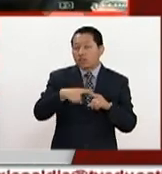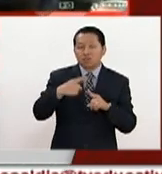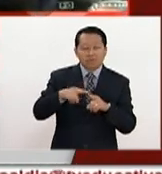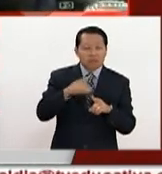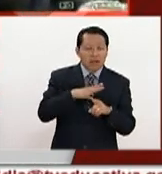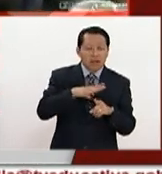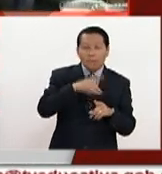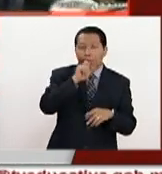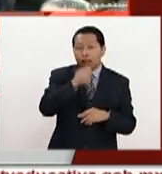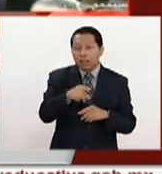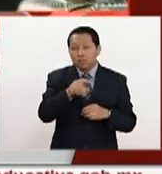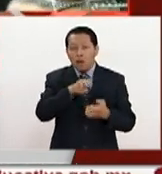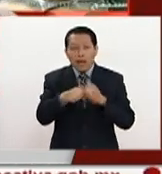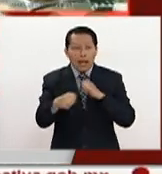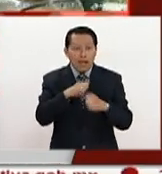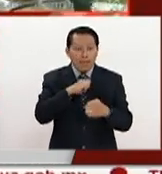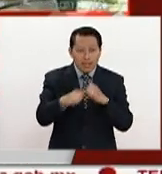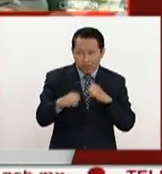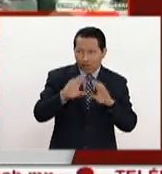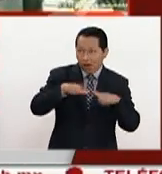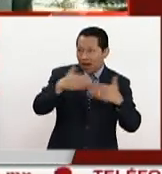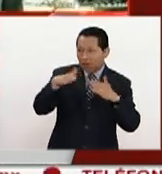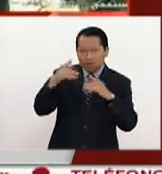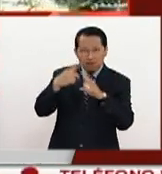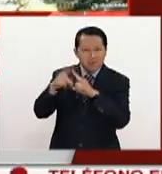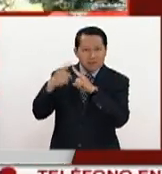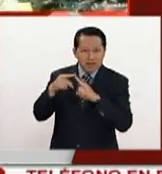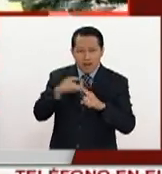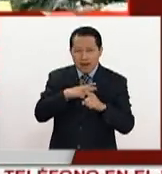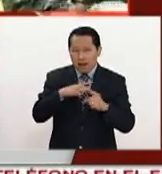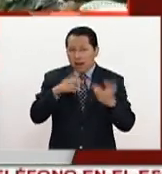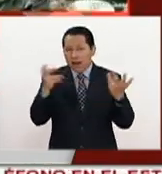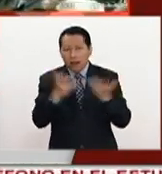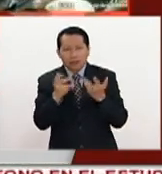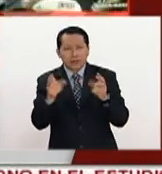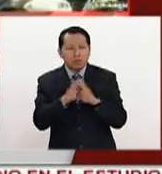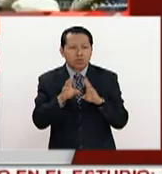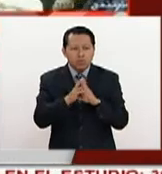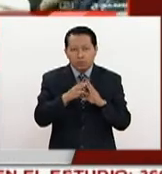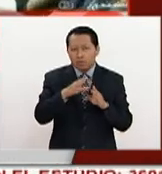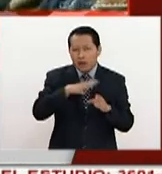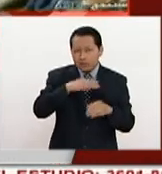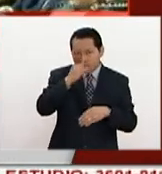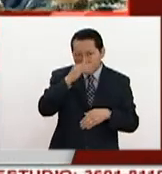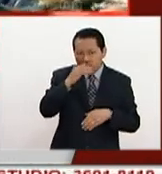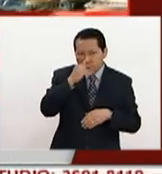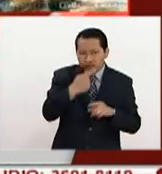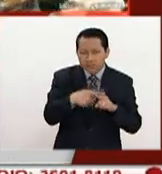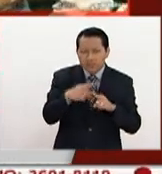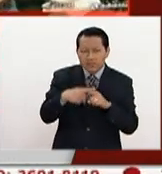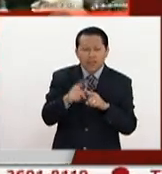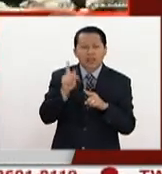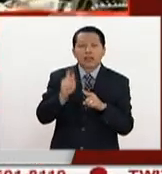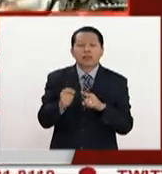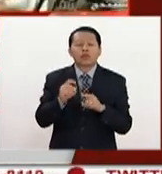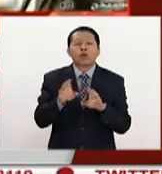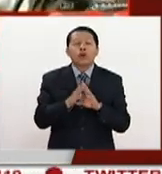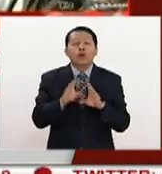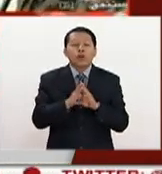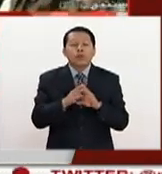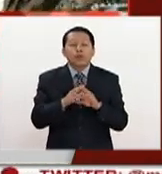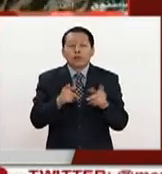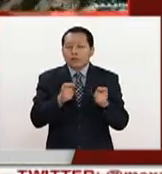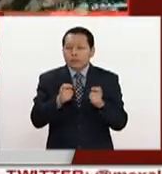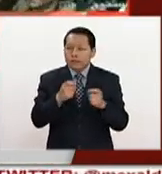a gobiernos y enemigos externos que están fomentando las manifestaciones, lo cual esto evidentemente es restarle